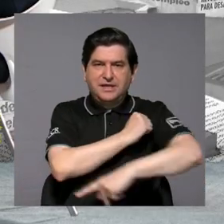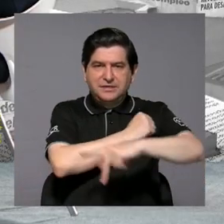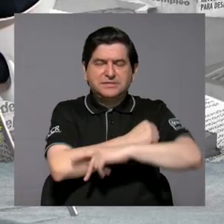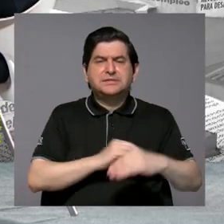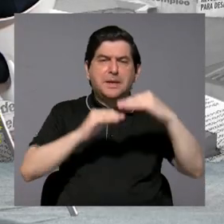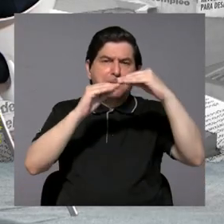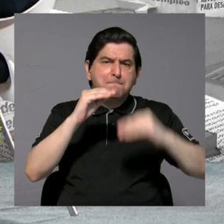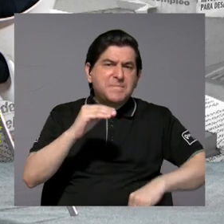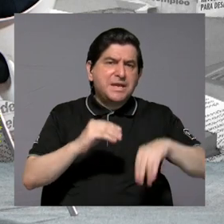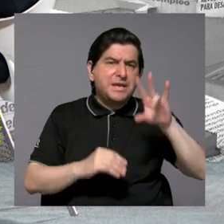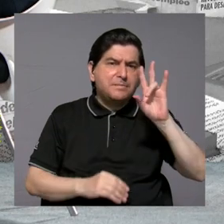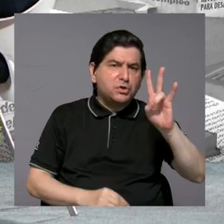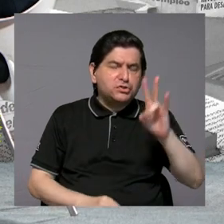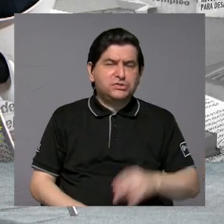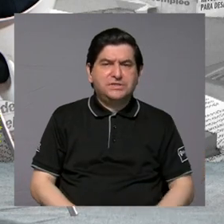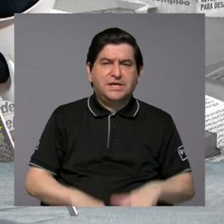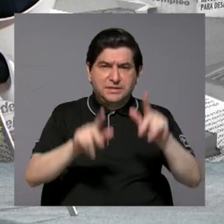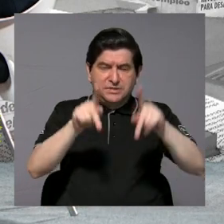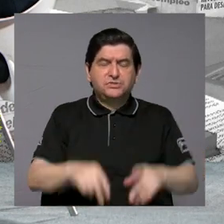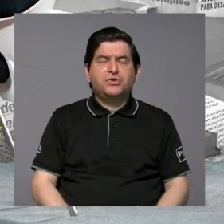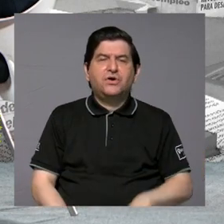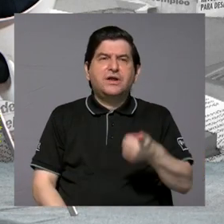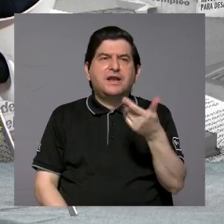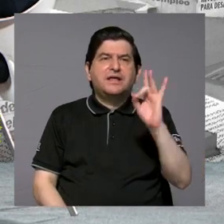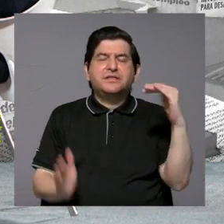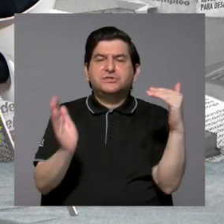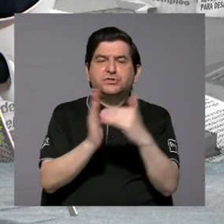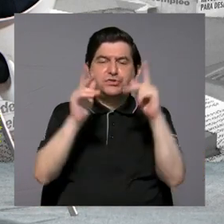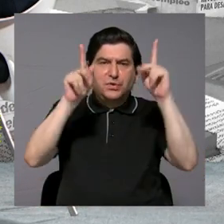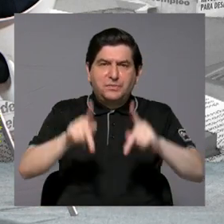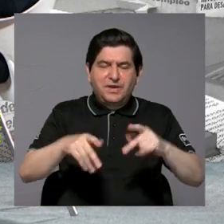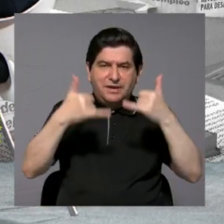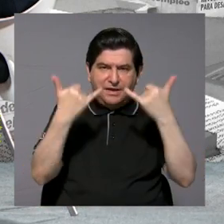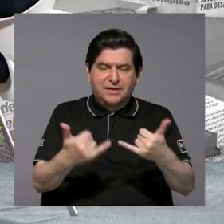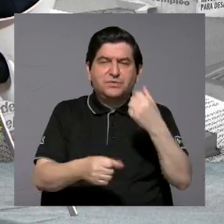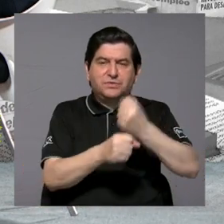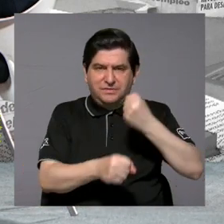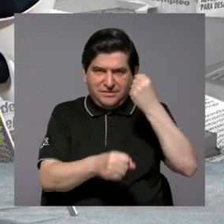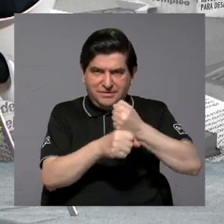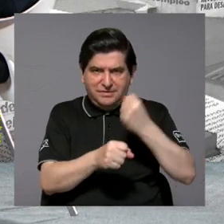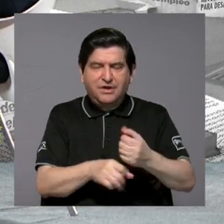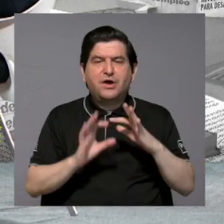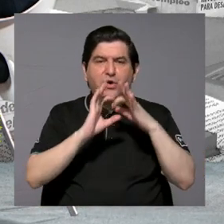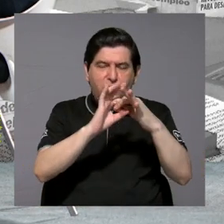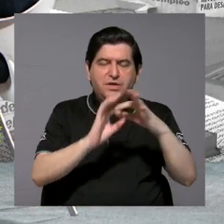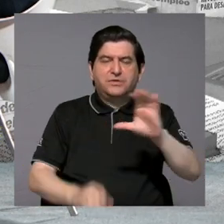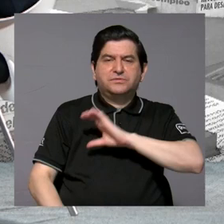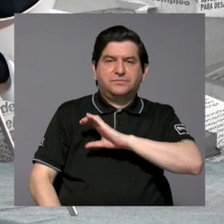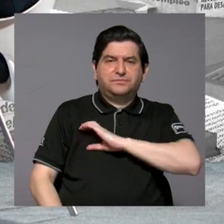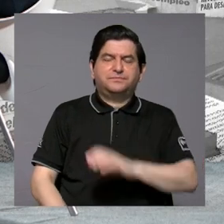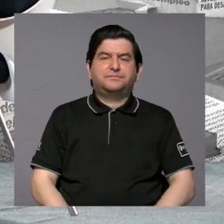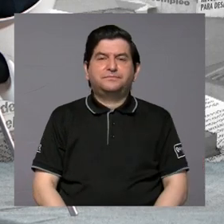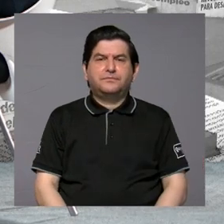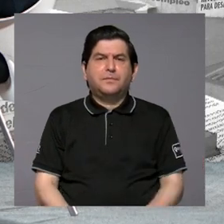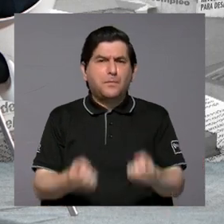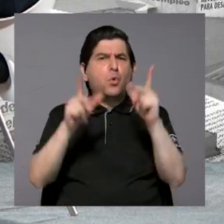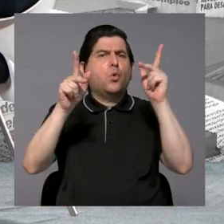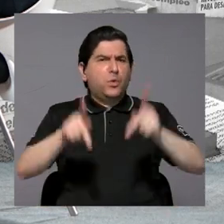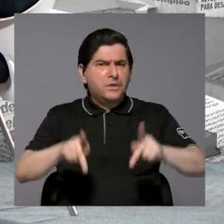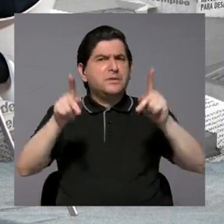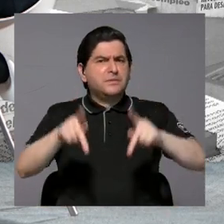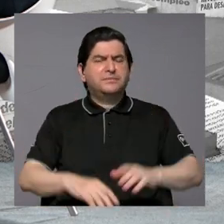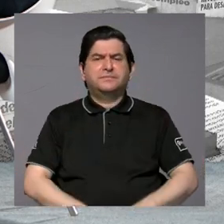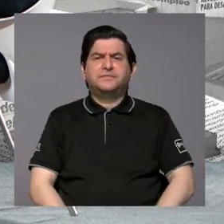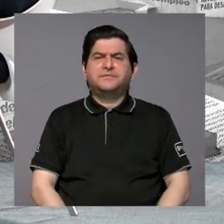mínimo siete personas sí estamos hablando de más de 18,000 personas en este momento trabajando de la mano con la fuerza pública hay mucha gente mucha